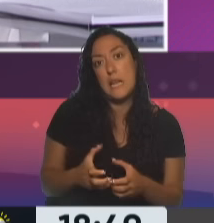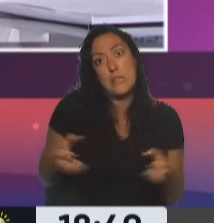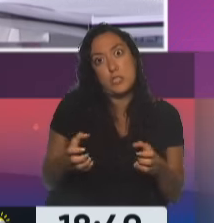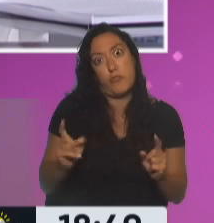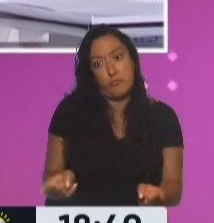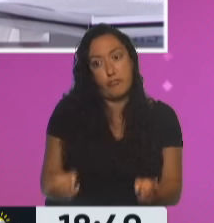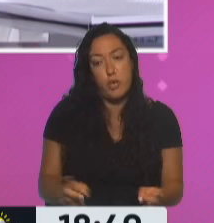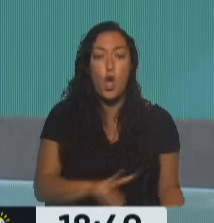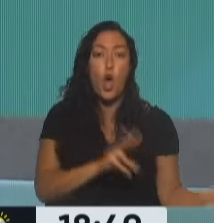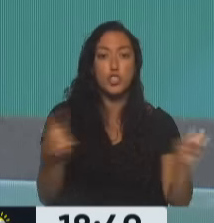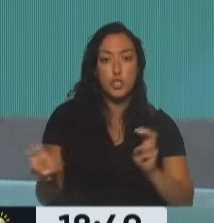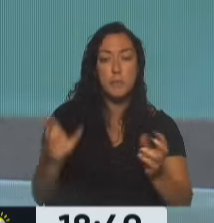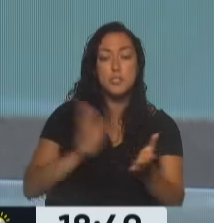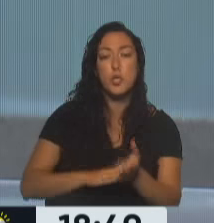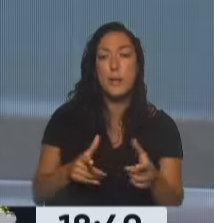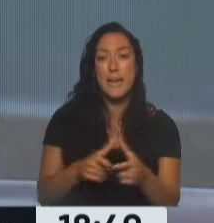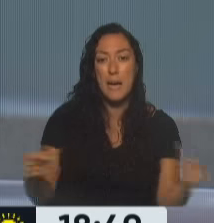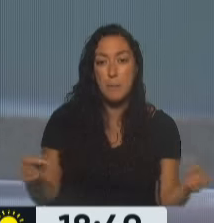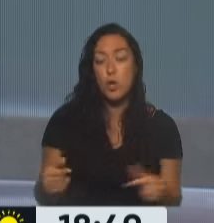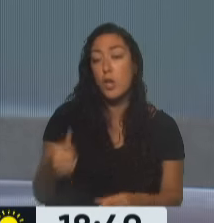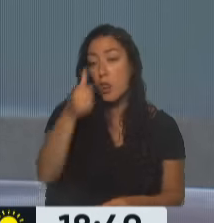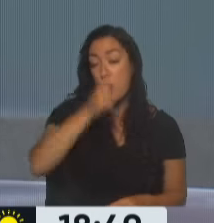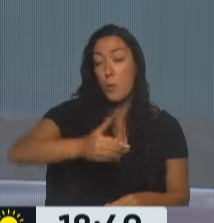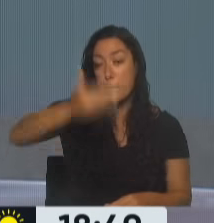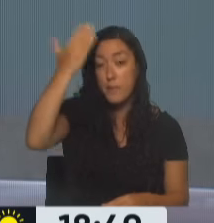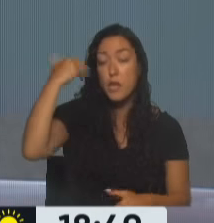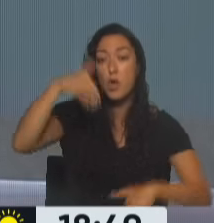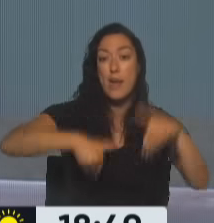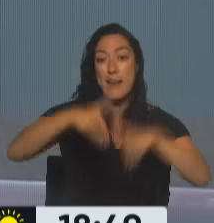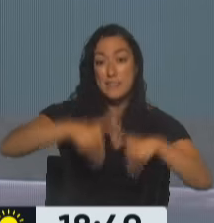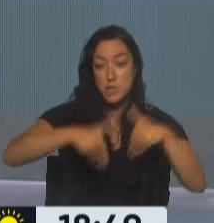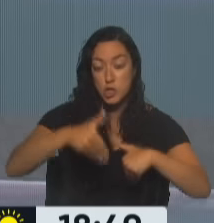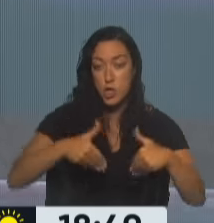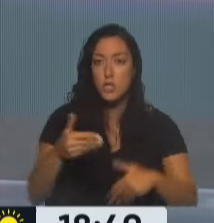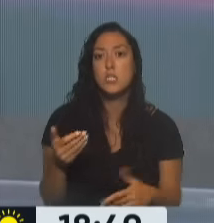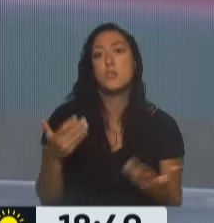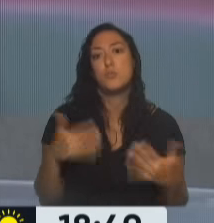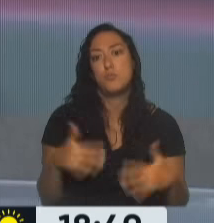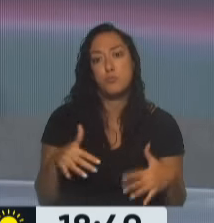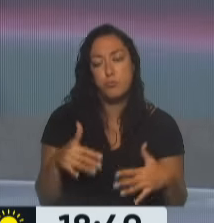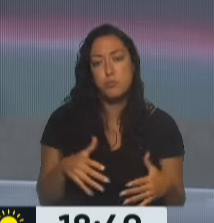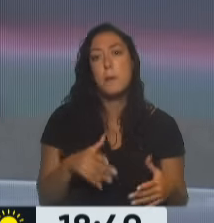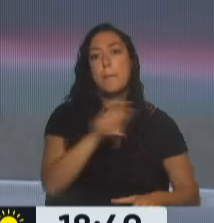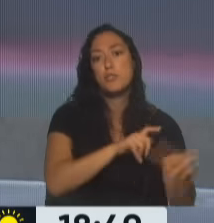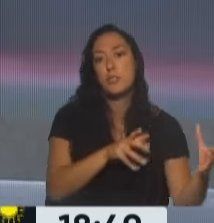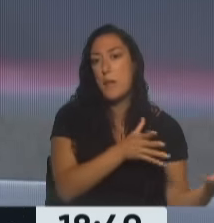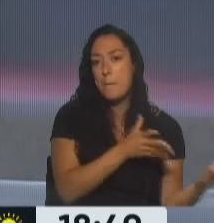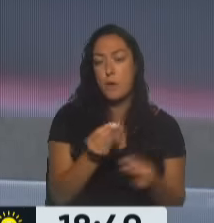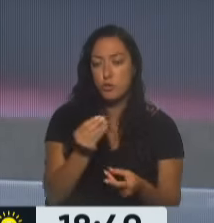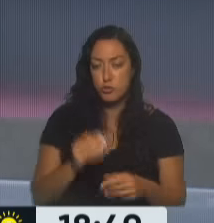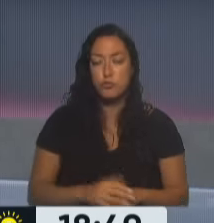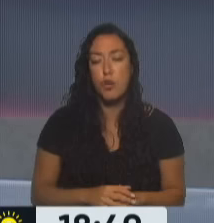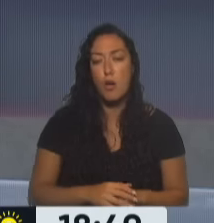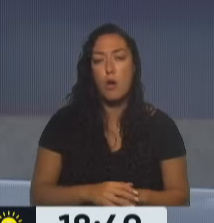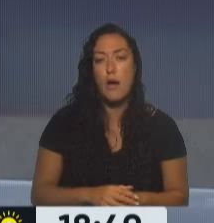a cambiar de tema. Vamos a hablar de Japón. Domingo pasado hubo elecciones legislativas, contundente apoyo de los